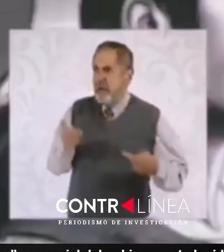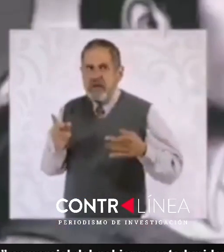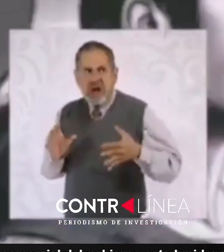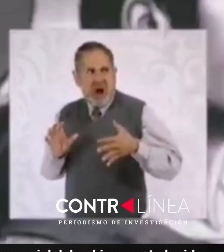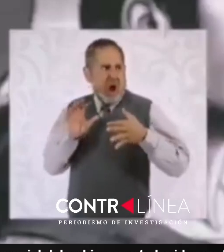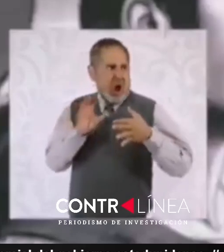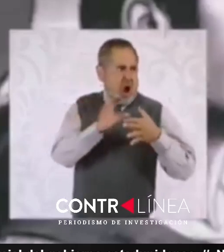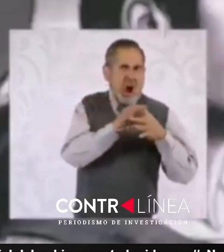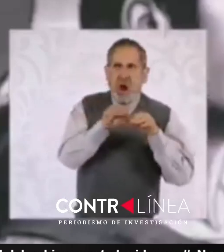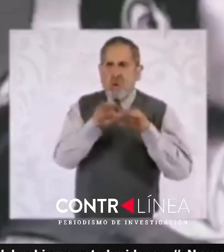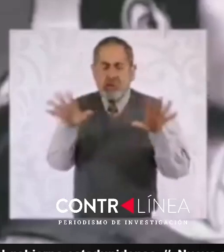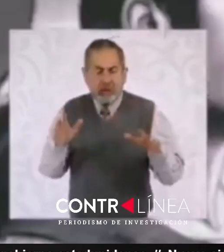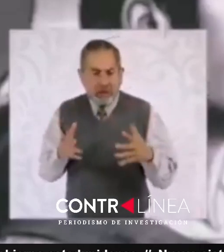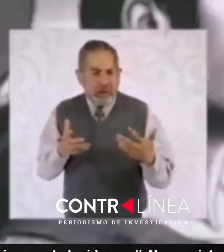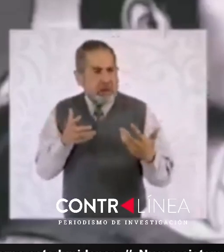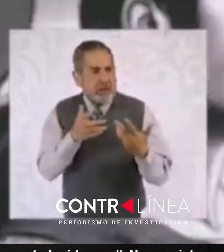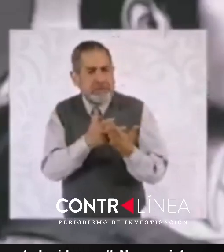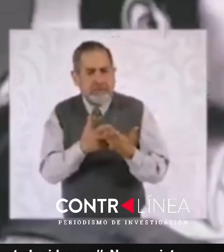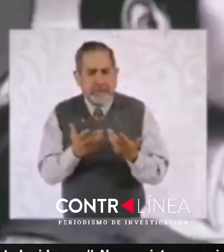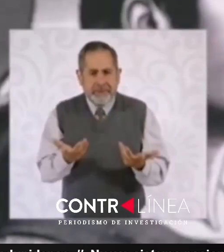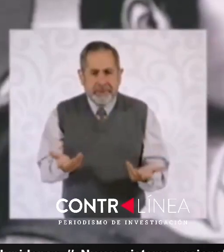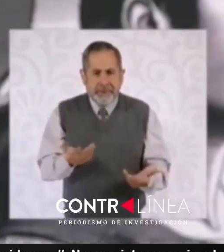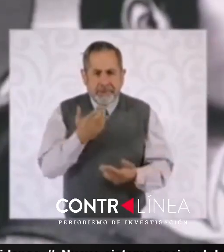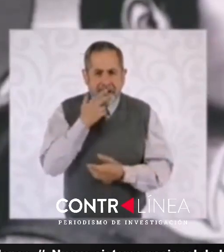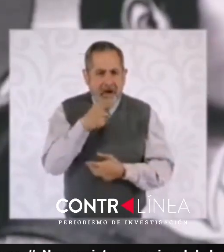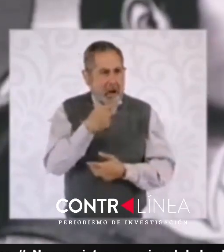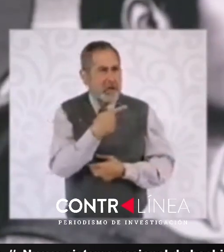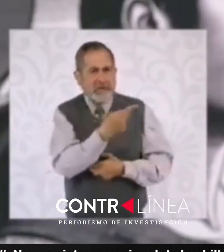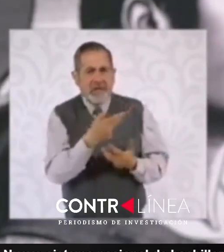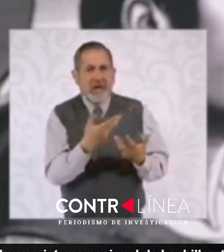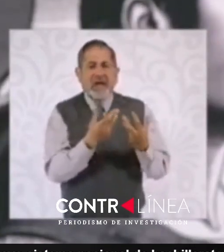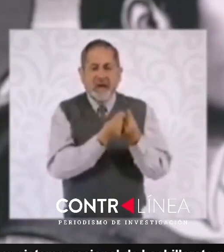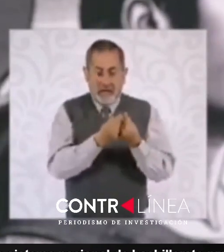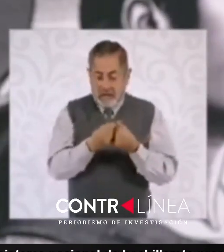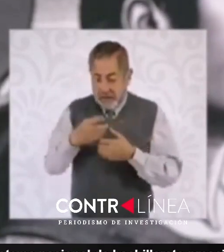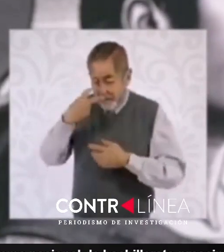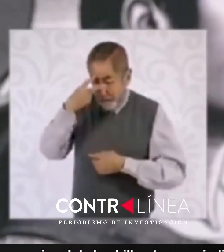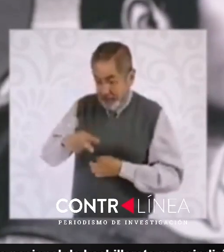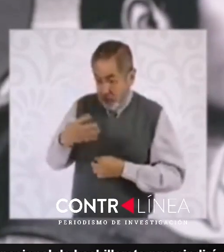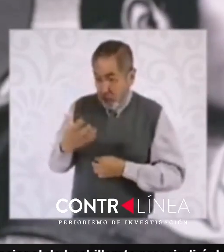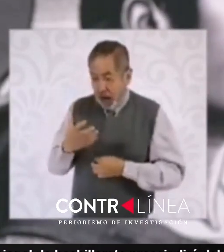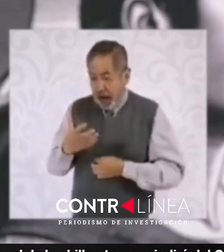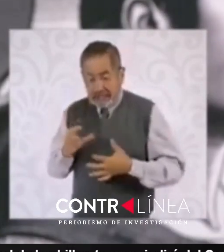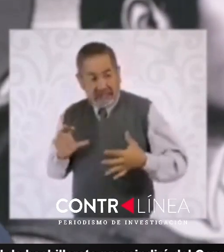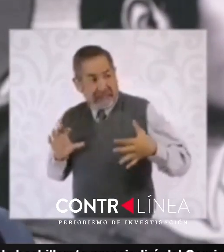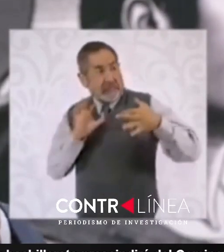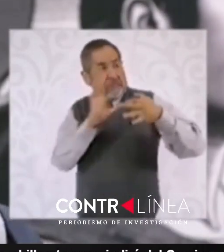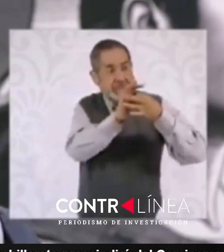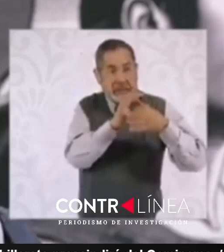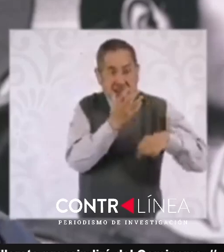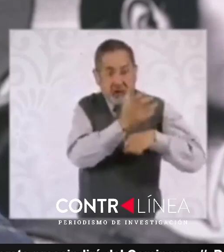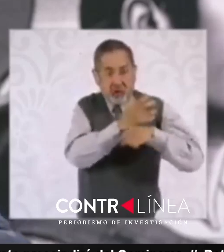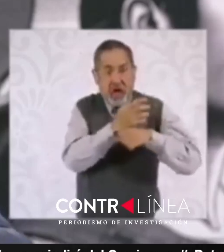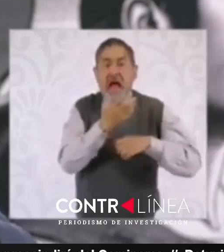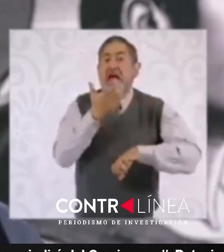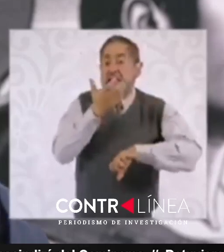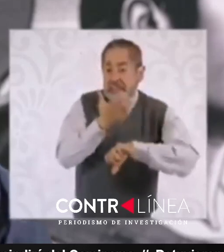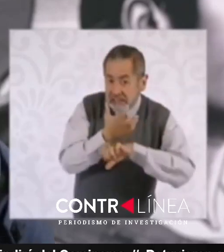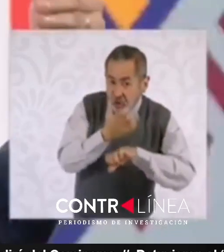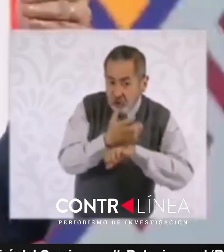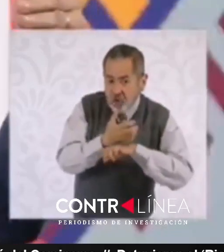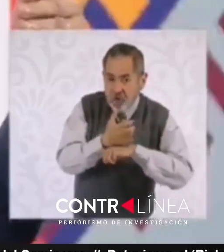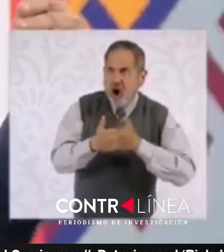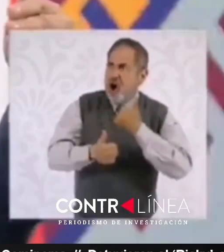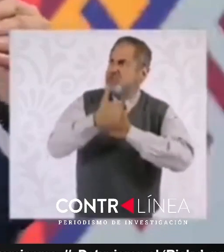integrando y tienes el mejor producto para competir con cualquier otro. Si tú separas eso, te va a subir